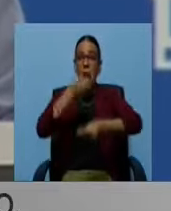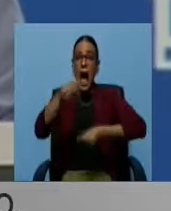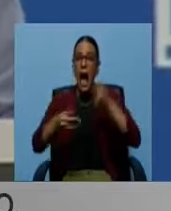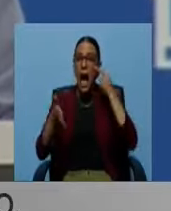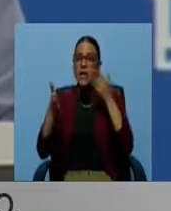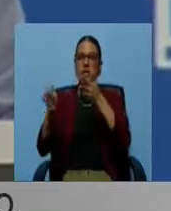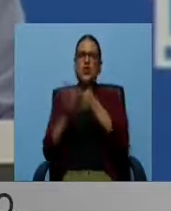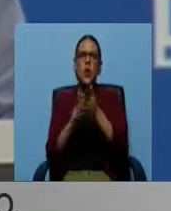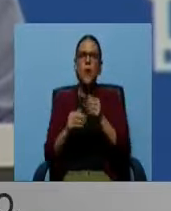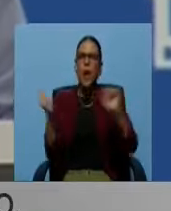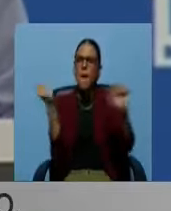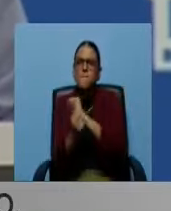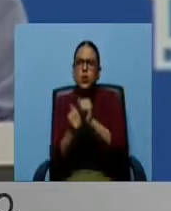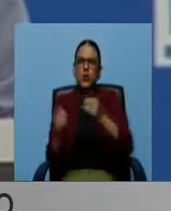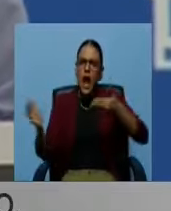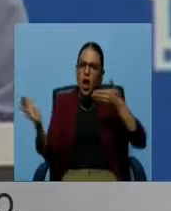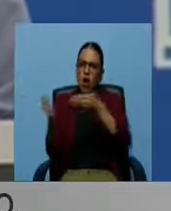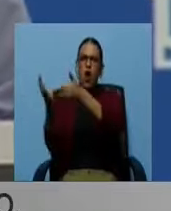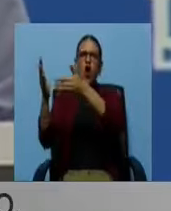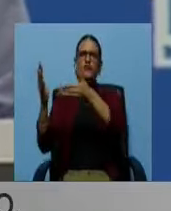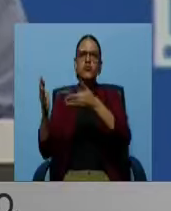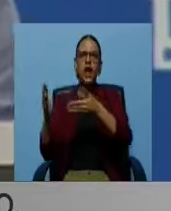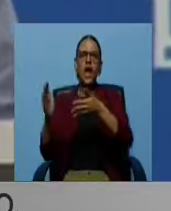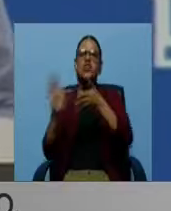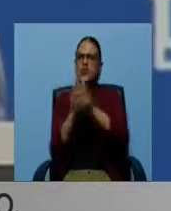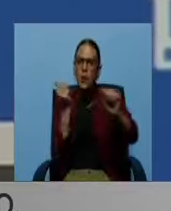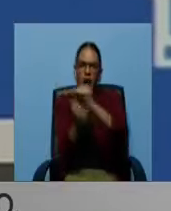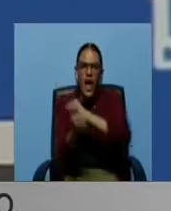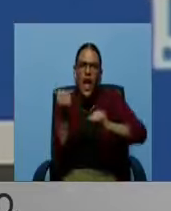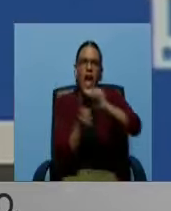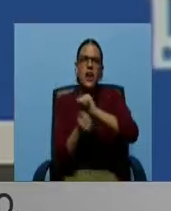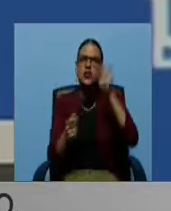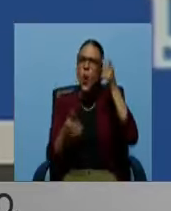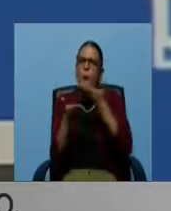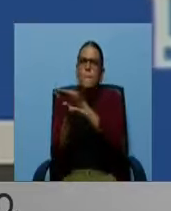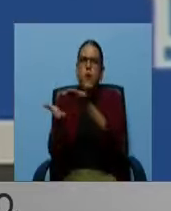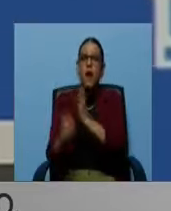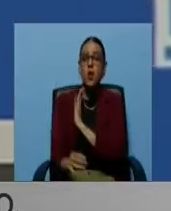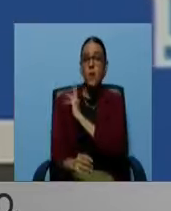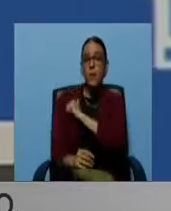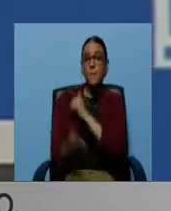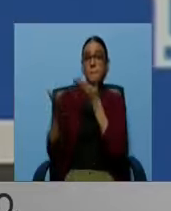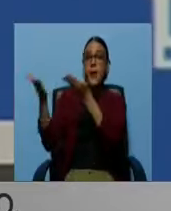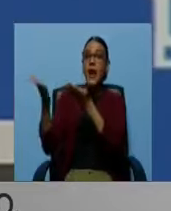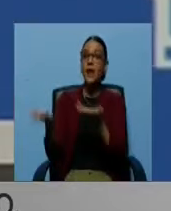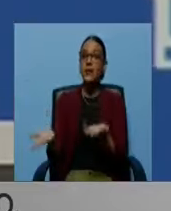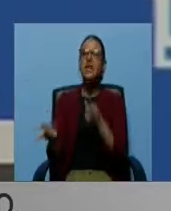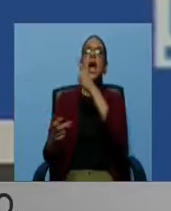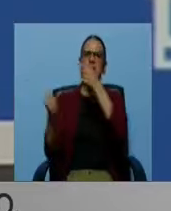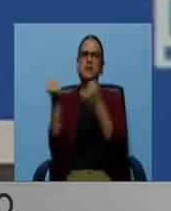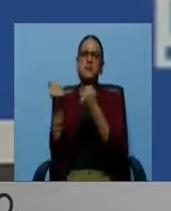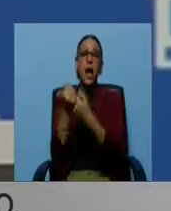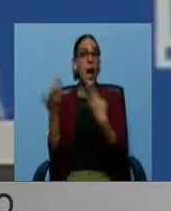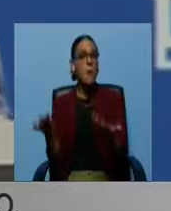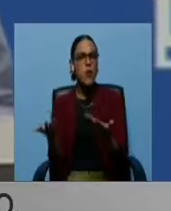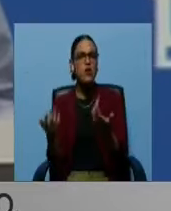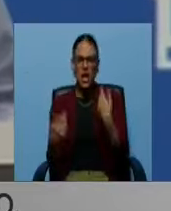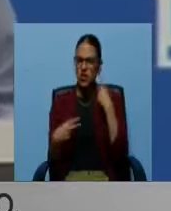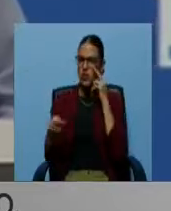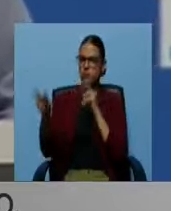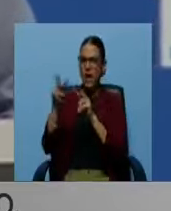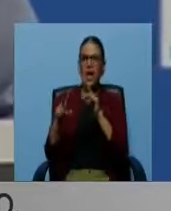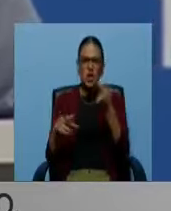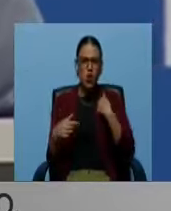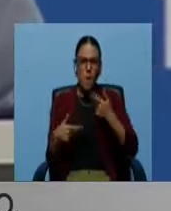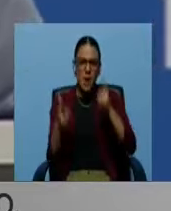una brutal agresión, un verdadero genocidio contra el pueblo palestino. Y si me permiten el